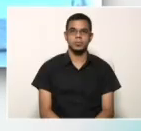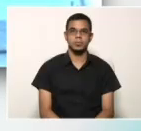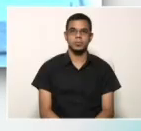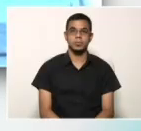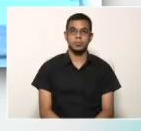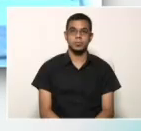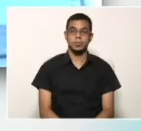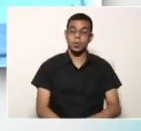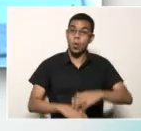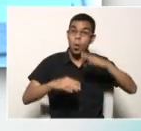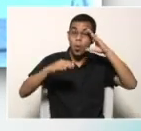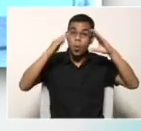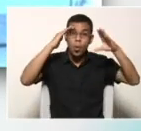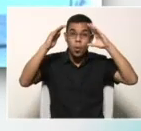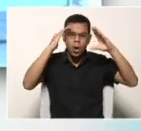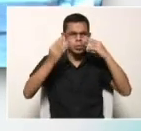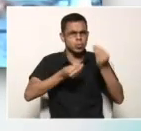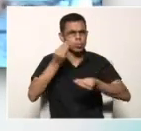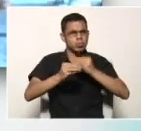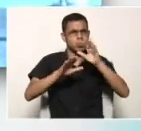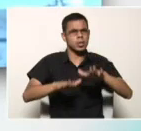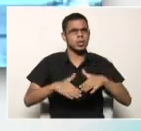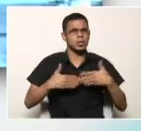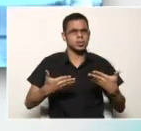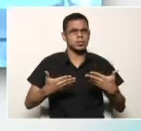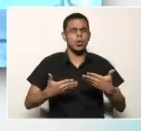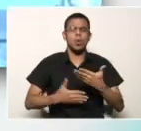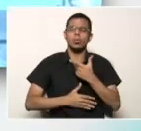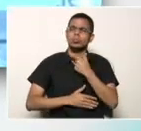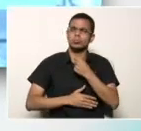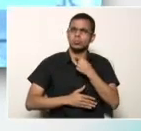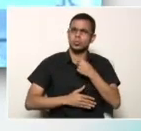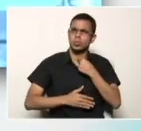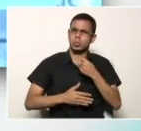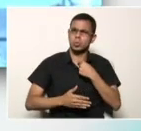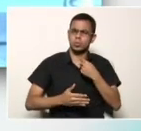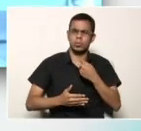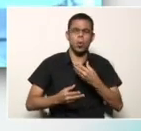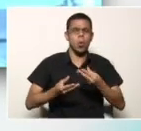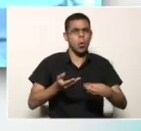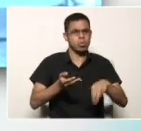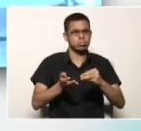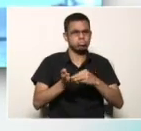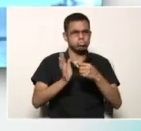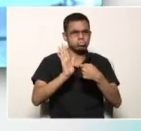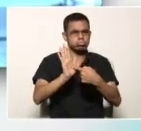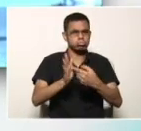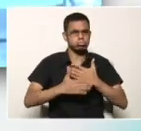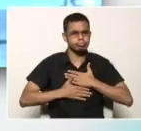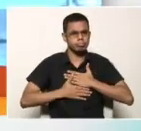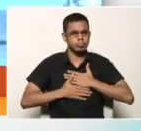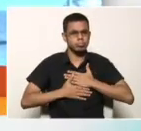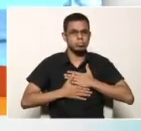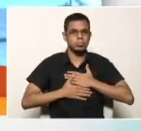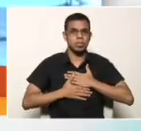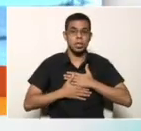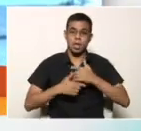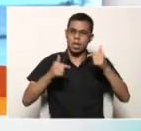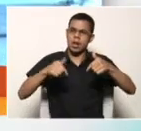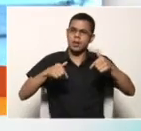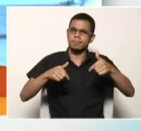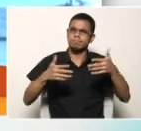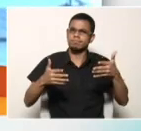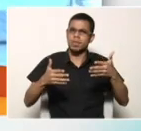Watsuha. Hola muchachos, ¿cómo están? Nuevamente un placer estar con ustedes el día de hoy. Mi nombre es Reinaldo Rodríguez y en estas